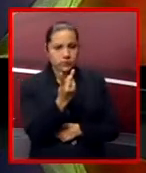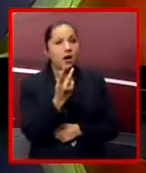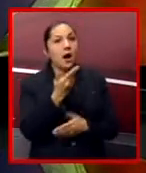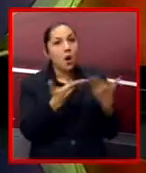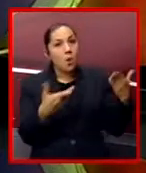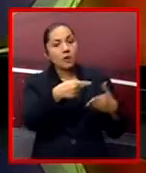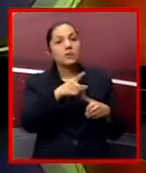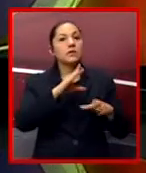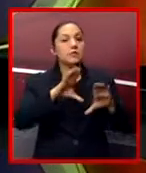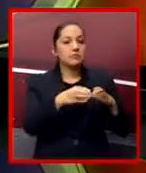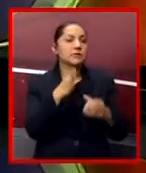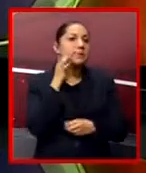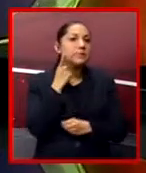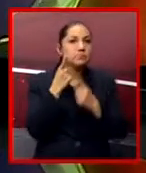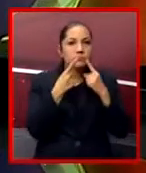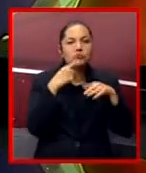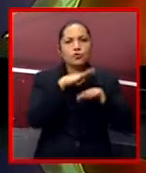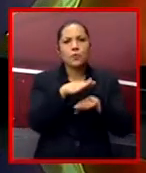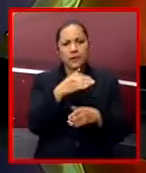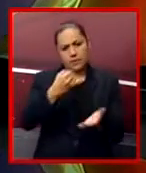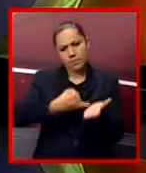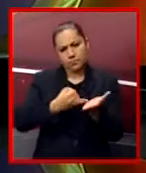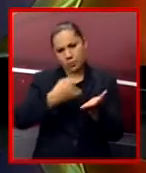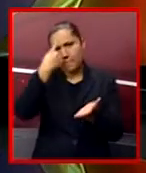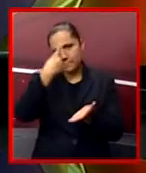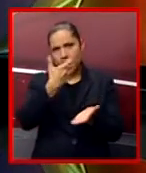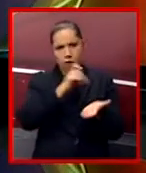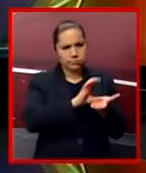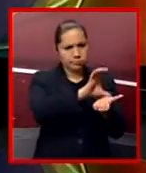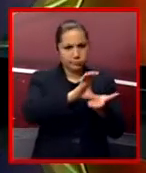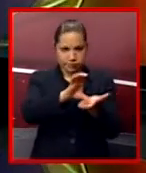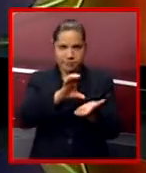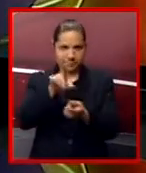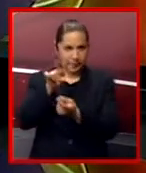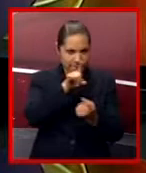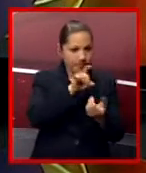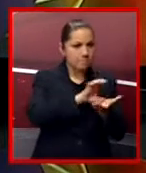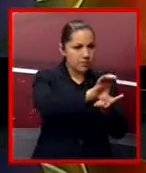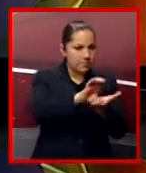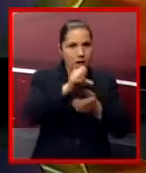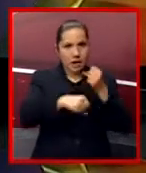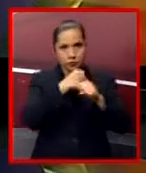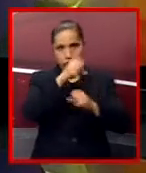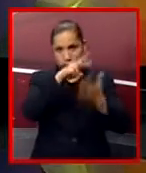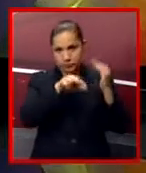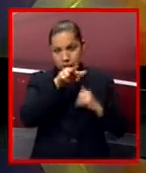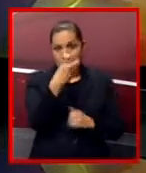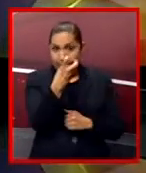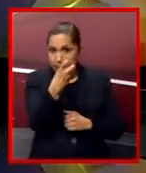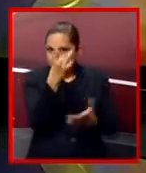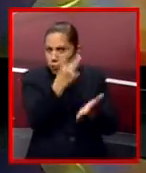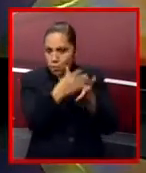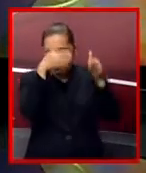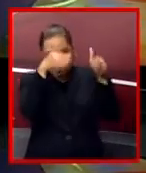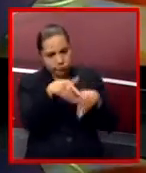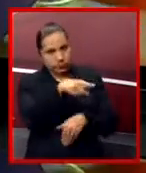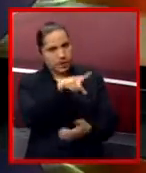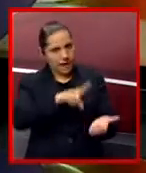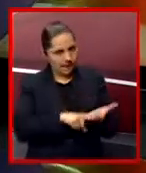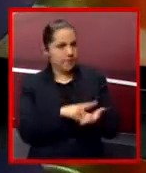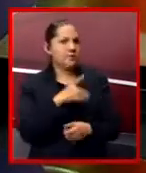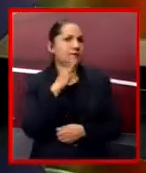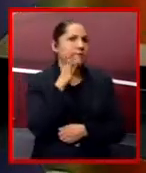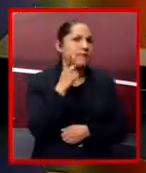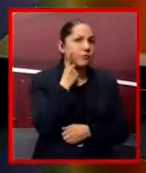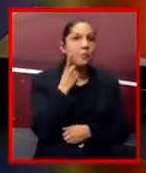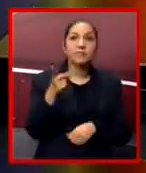del presupuesto de egresos para el ejercicio fiscal 2018, facultad que solo corresponde a la Cámara Baja. Así, el 9 de noviembre, a las